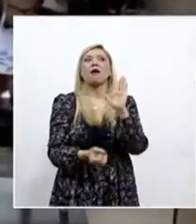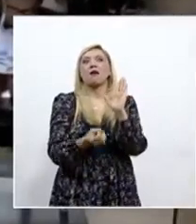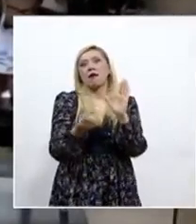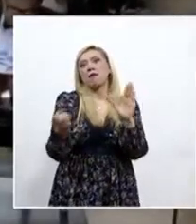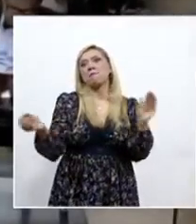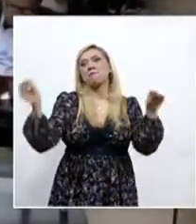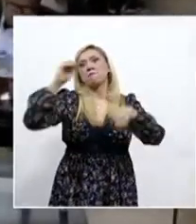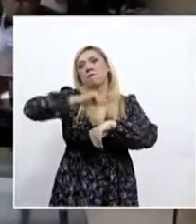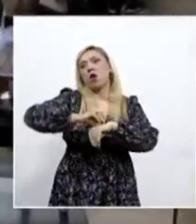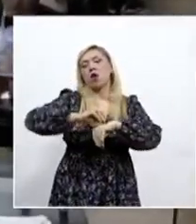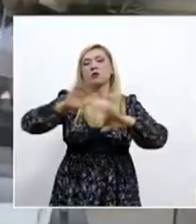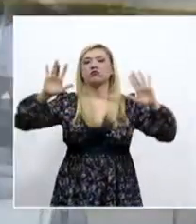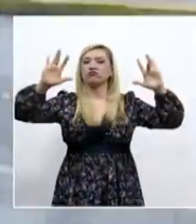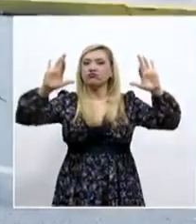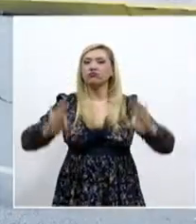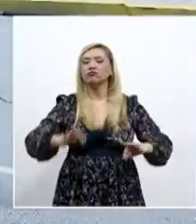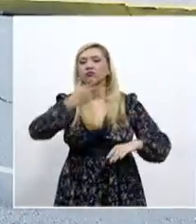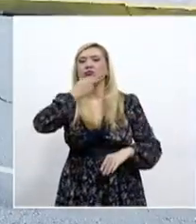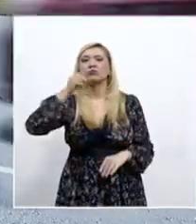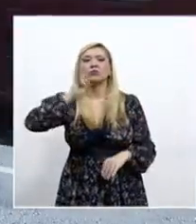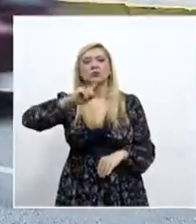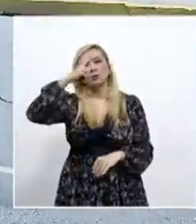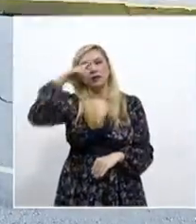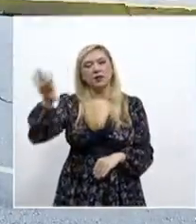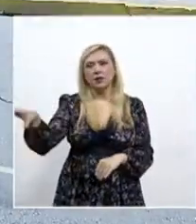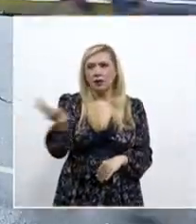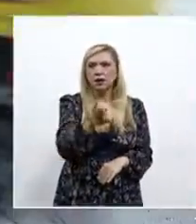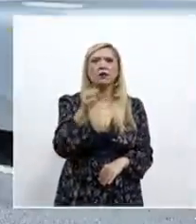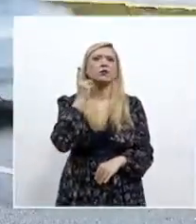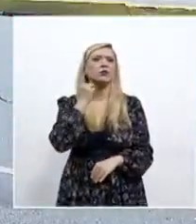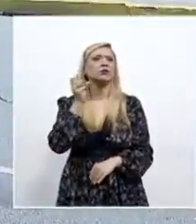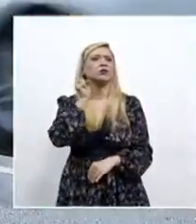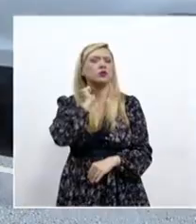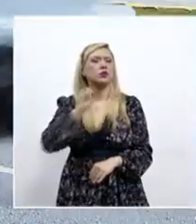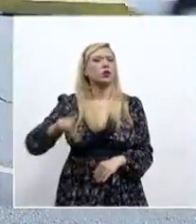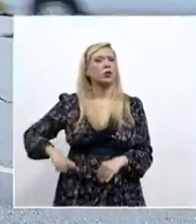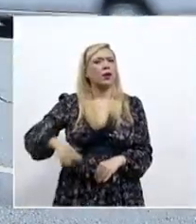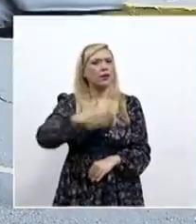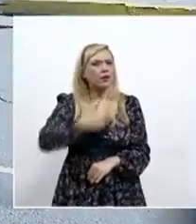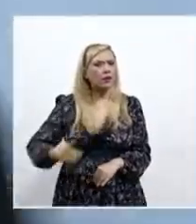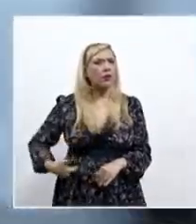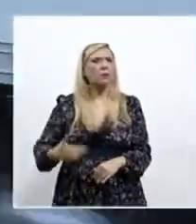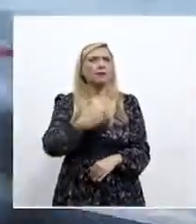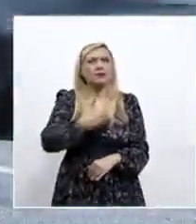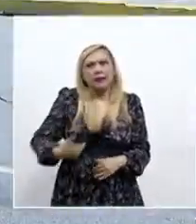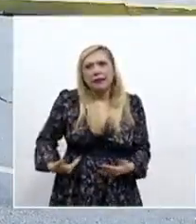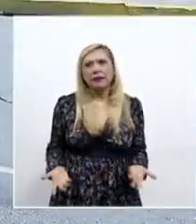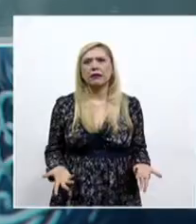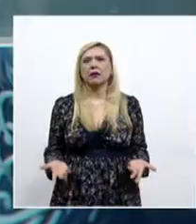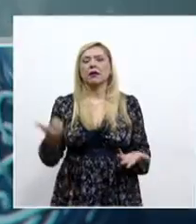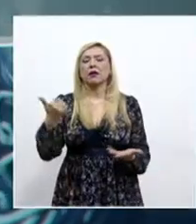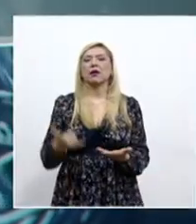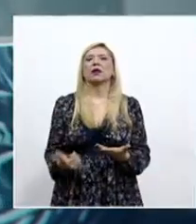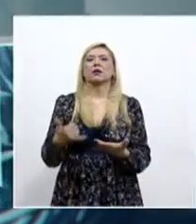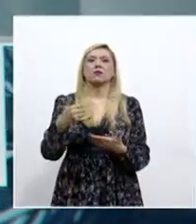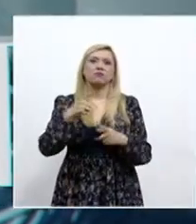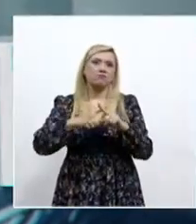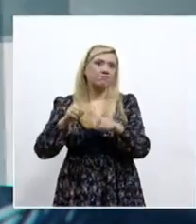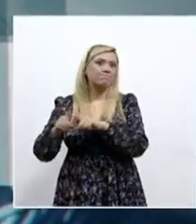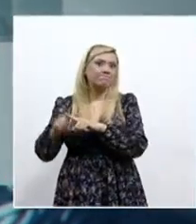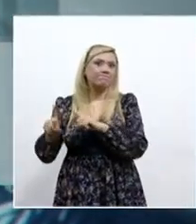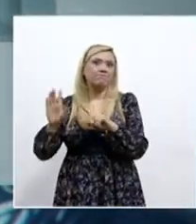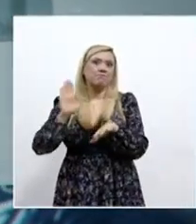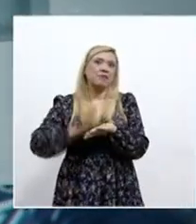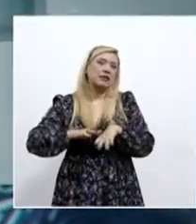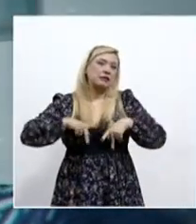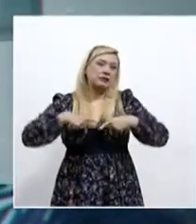listo para enfrentar los retos en la construcción y defensa de la democracia, aseguró su presidente, el magistrado Reyes Rodríguez Mondragón, al